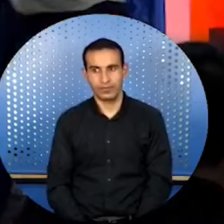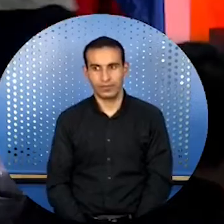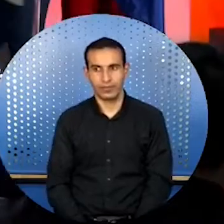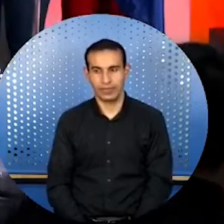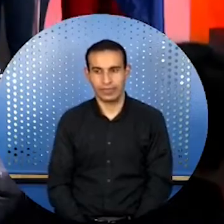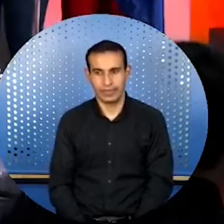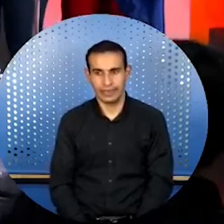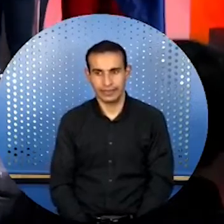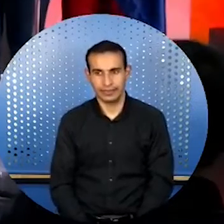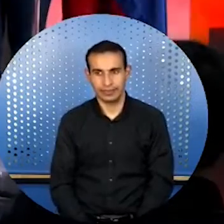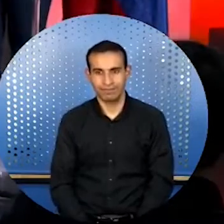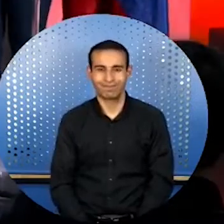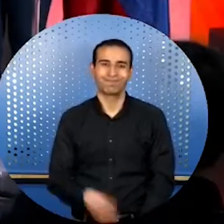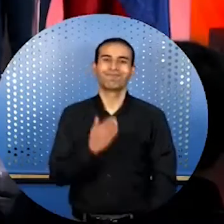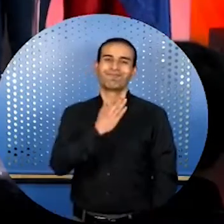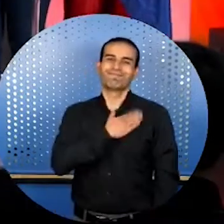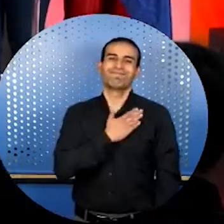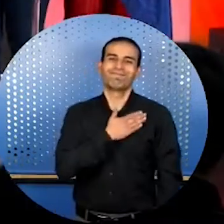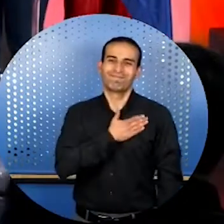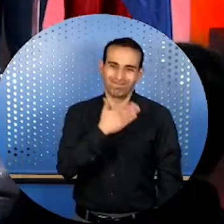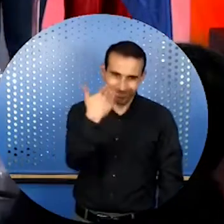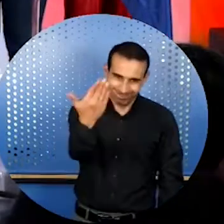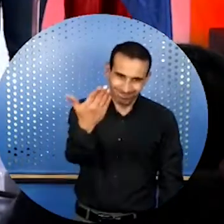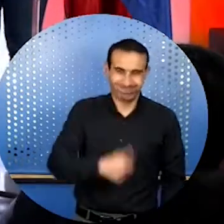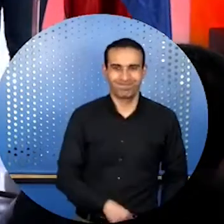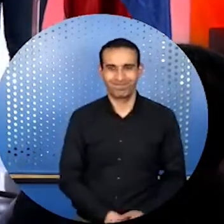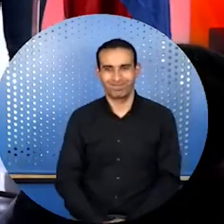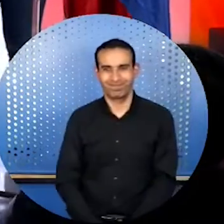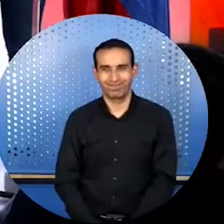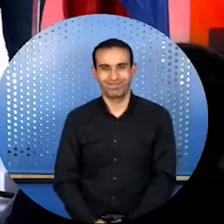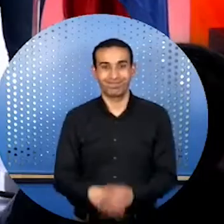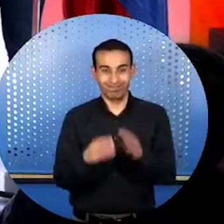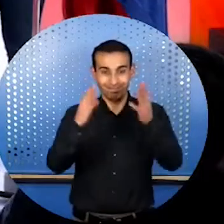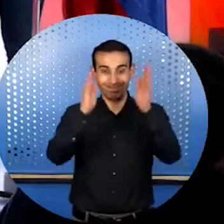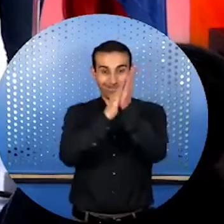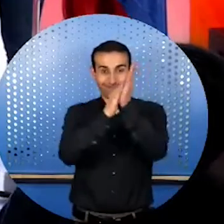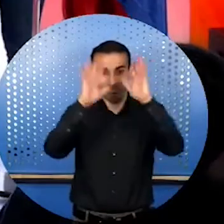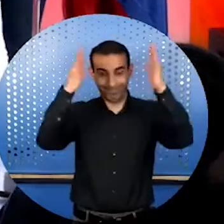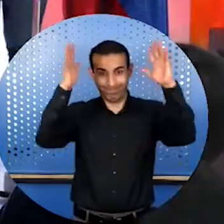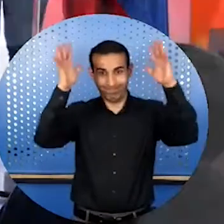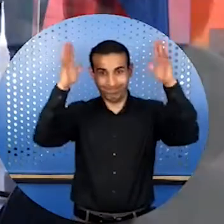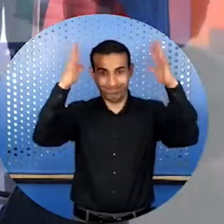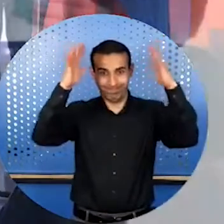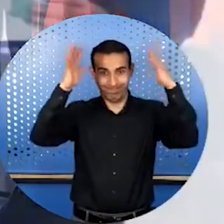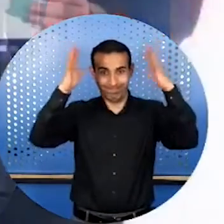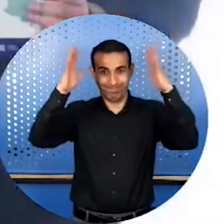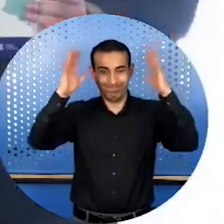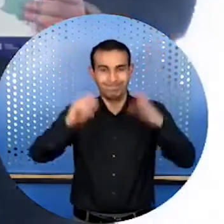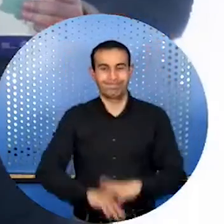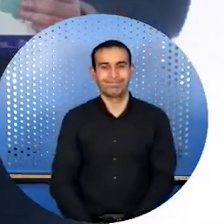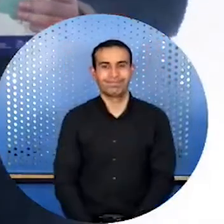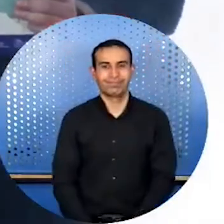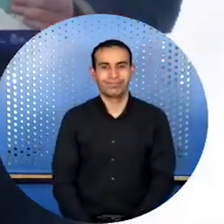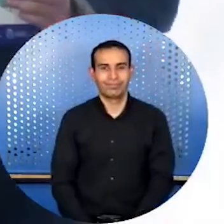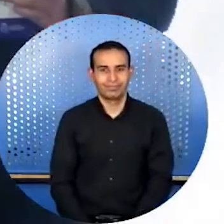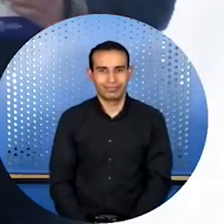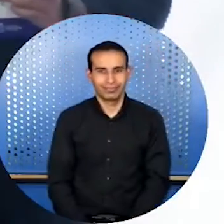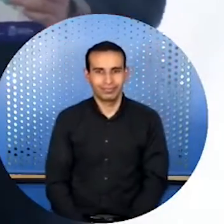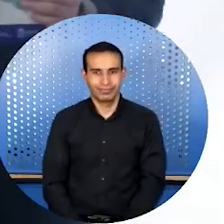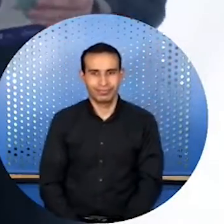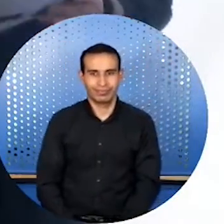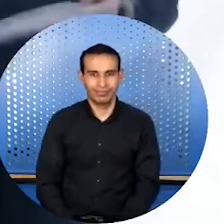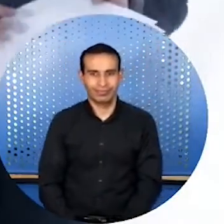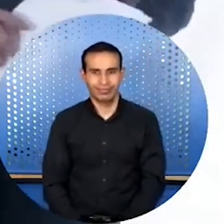Amigos. El primer puesto fue para la propuesta ¿cuáles son los patrones que permiten pronosticar la demanda de los servicios TIC en